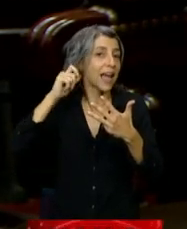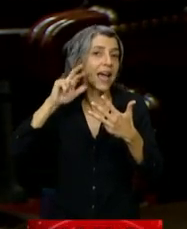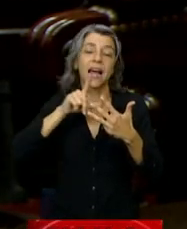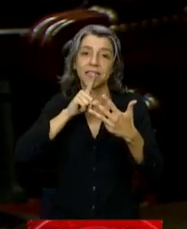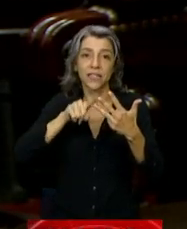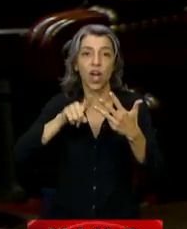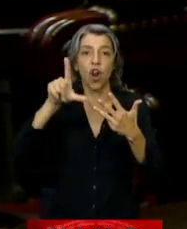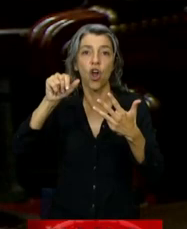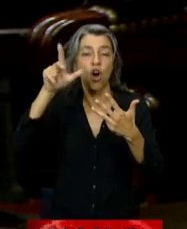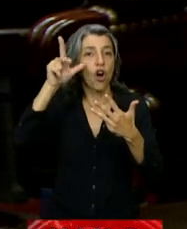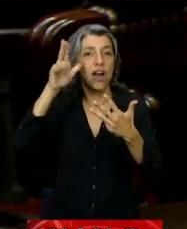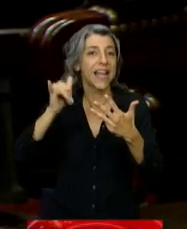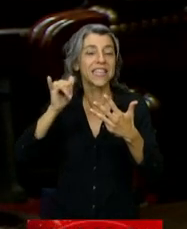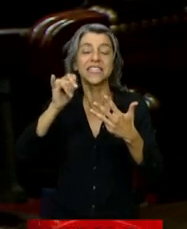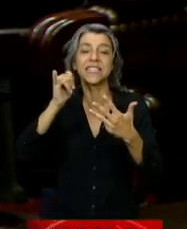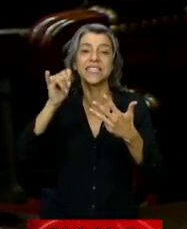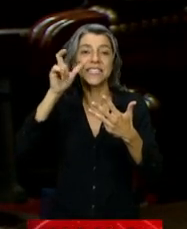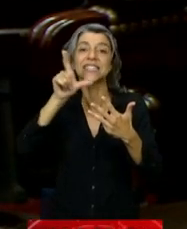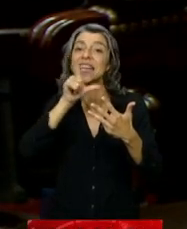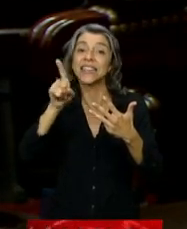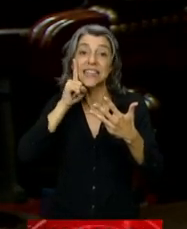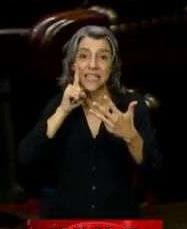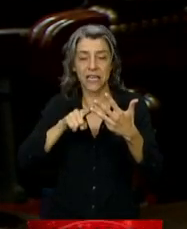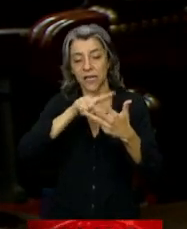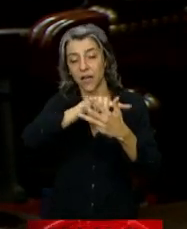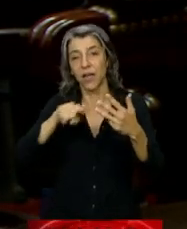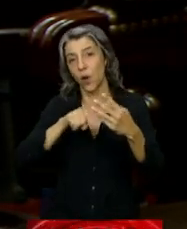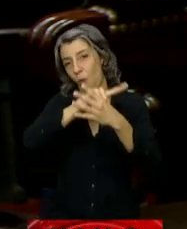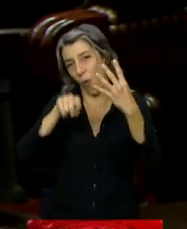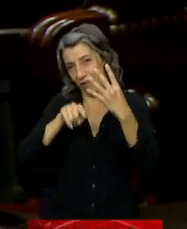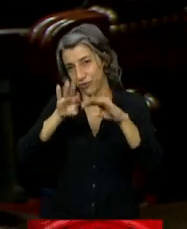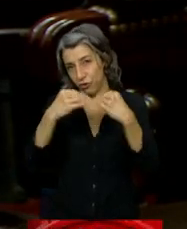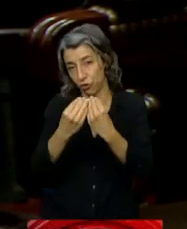Lorenzetti, cuando tuvieron la audiencia pública que los